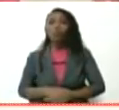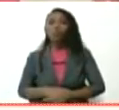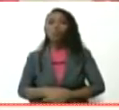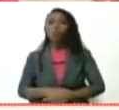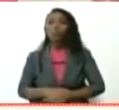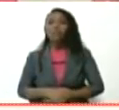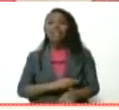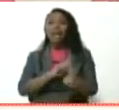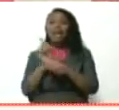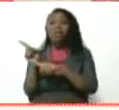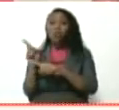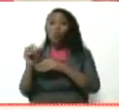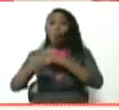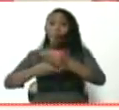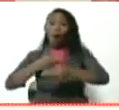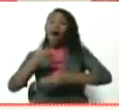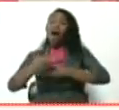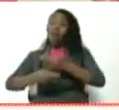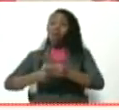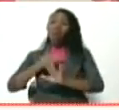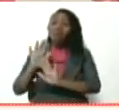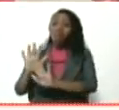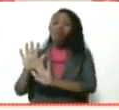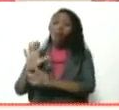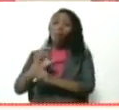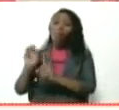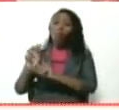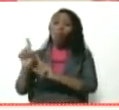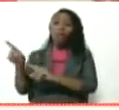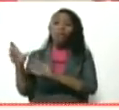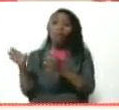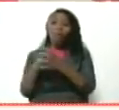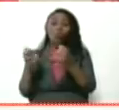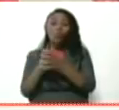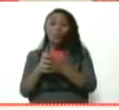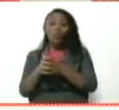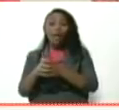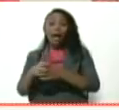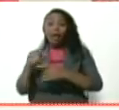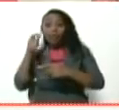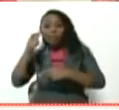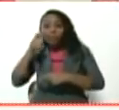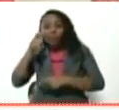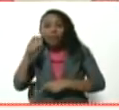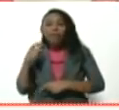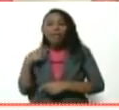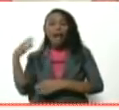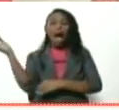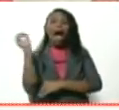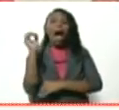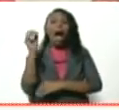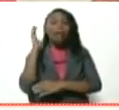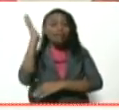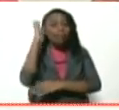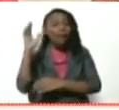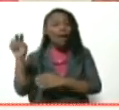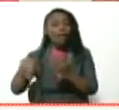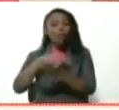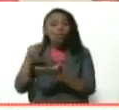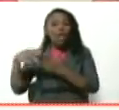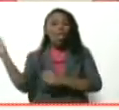Eso lo hacen. Hay desde la Comisión de Contraloría de la Asamblea Nacional en desacato, que estaba el